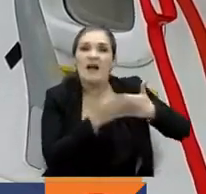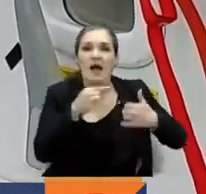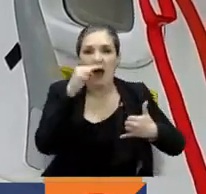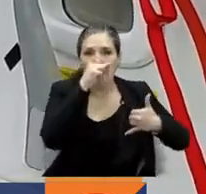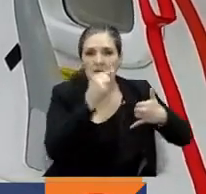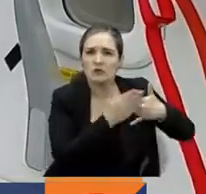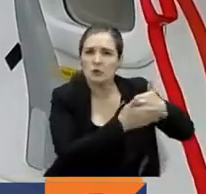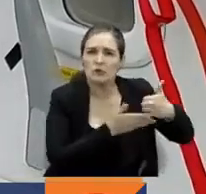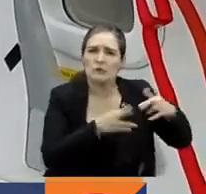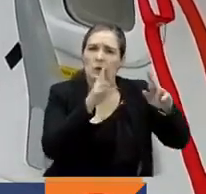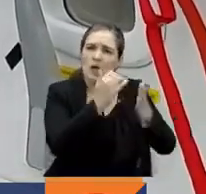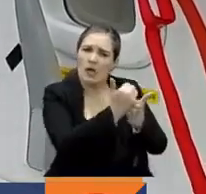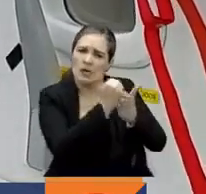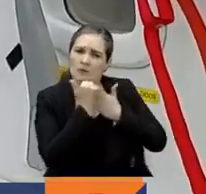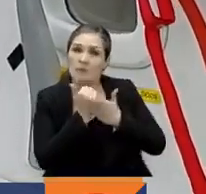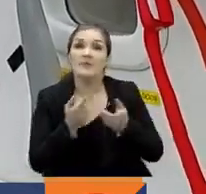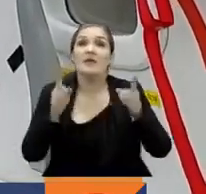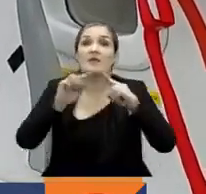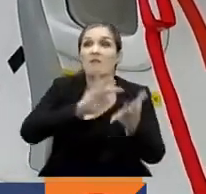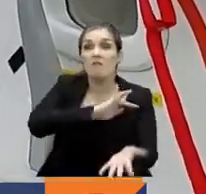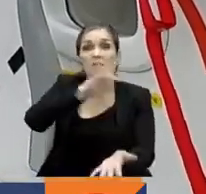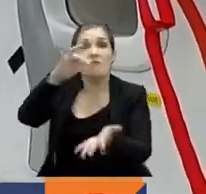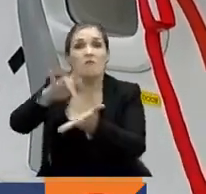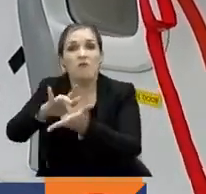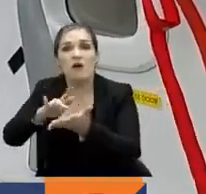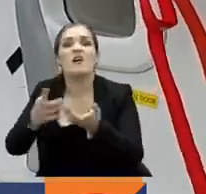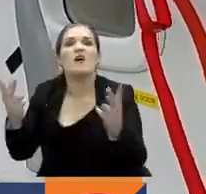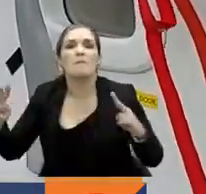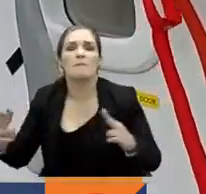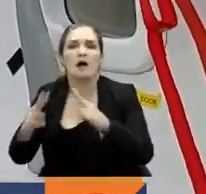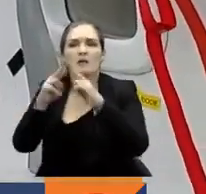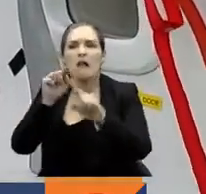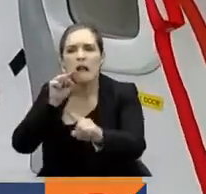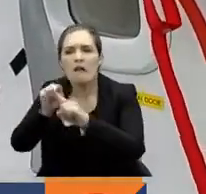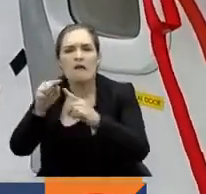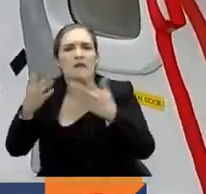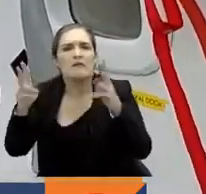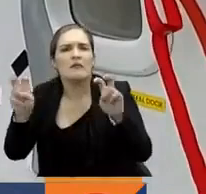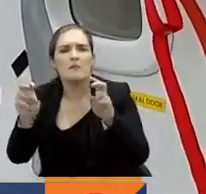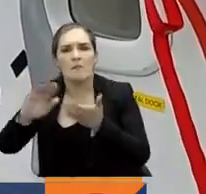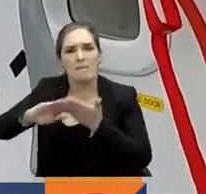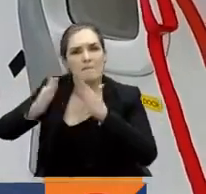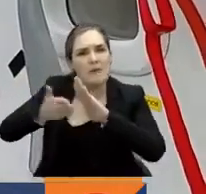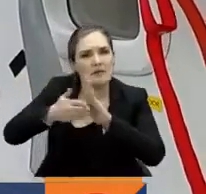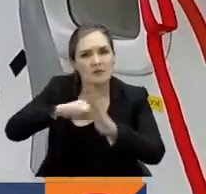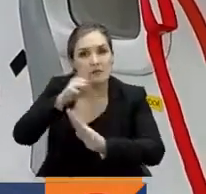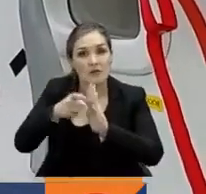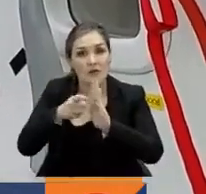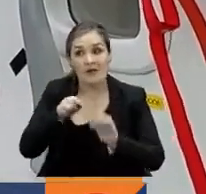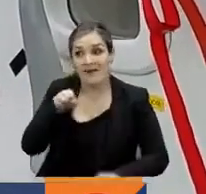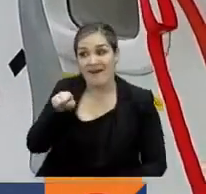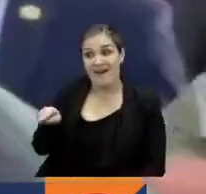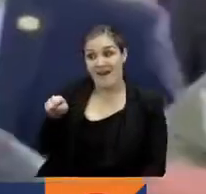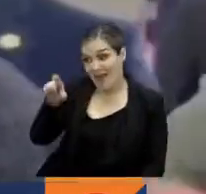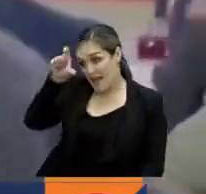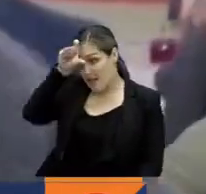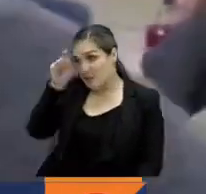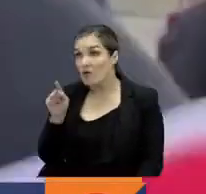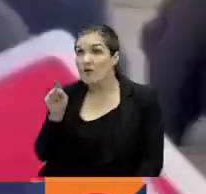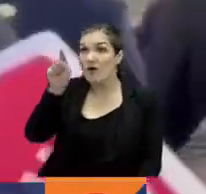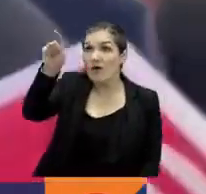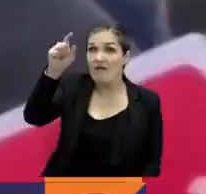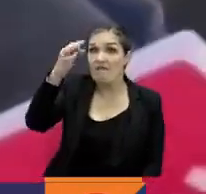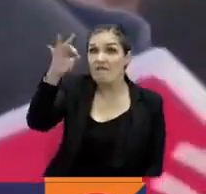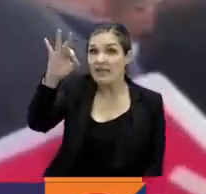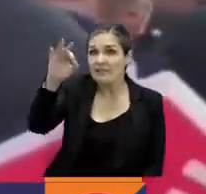foro donde se habla acerca de la paz y hablará acerca del proyecto de la paz total en Colombia. Pero antes de llegar a Egipto y a Francia, el presidente Gustavo Petro hará